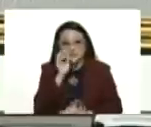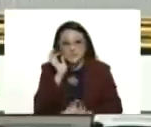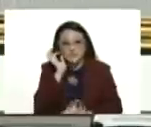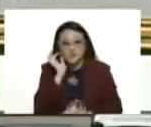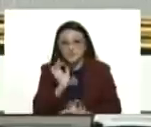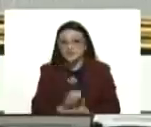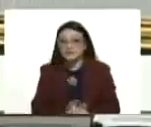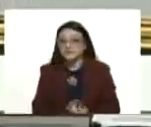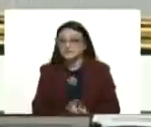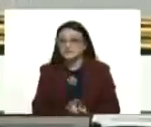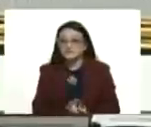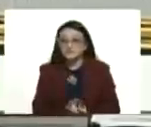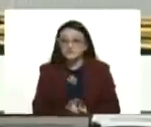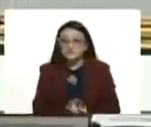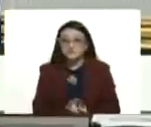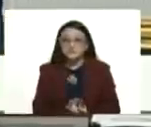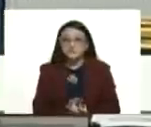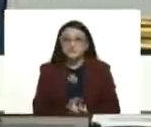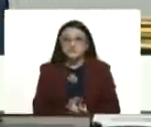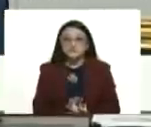corruptos.